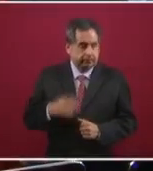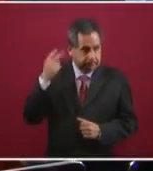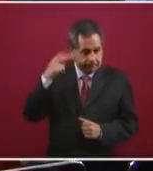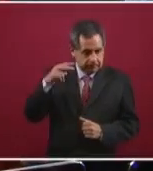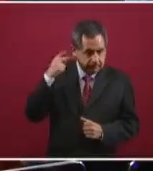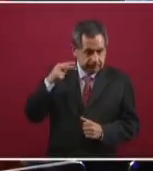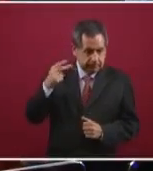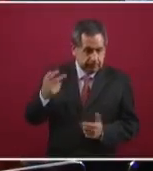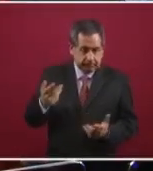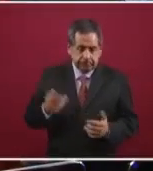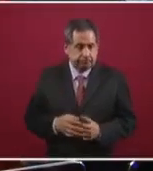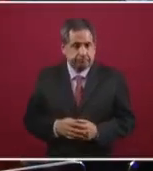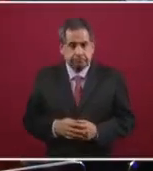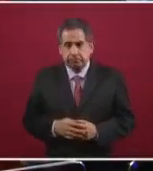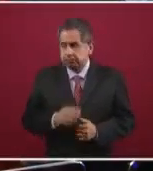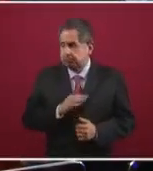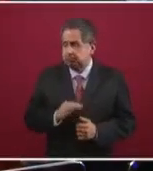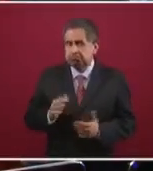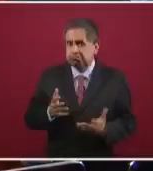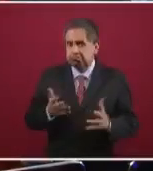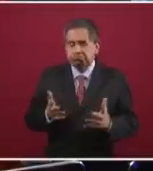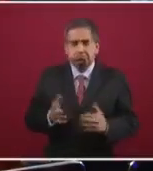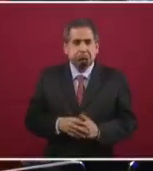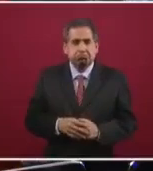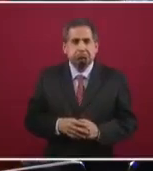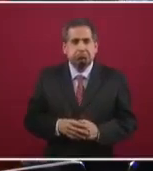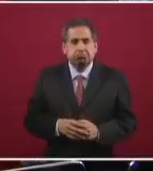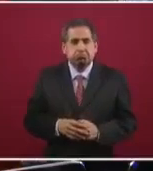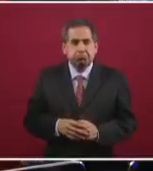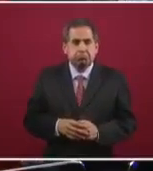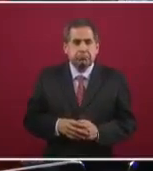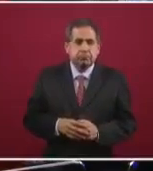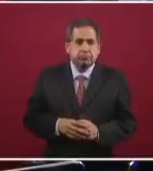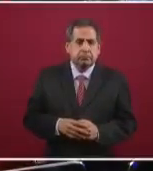Veracruz como